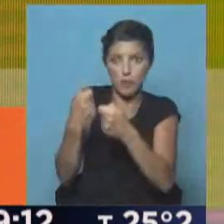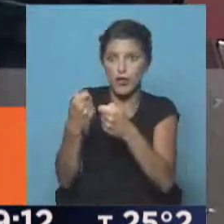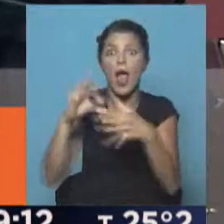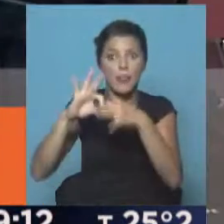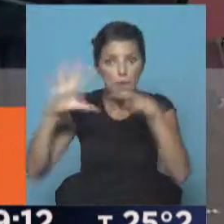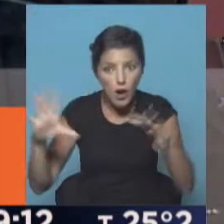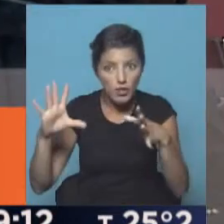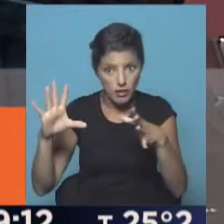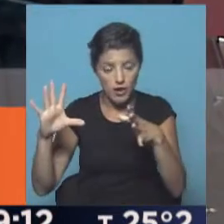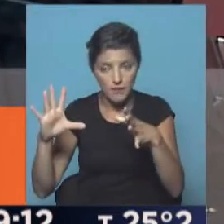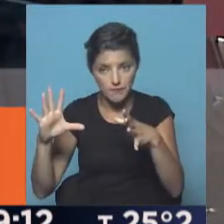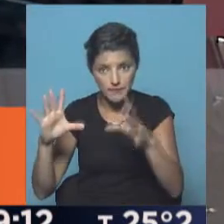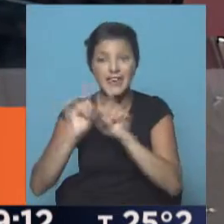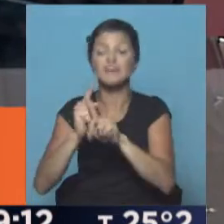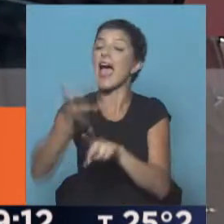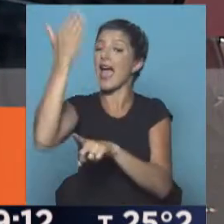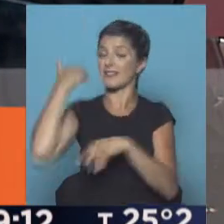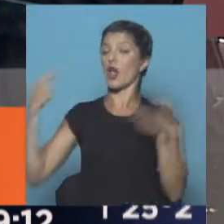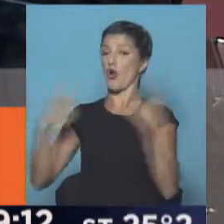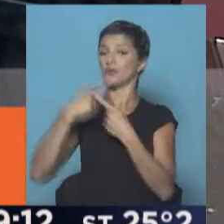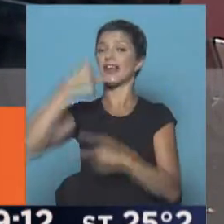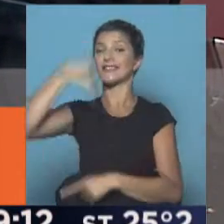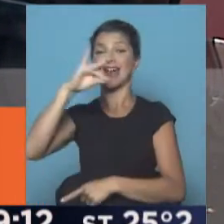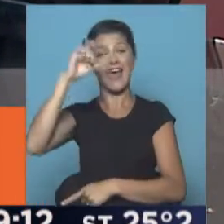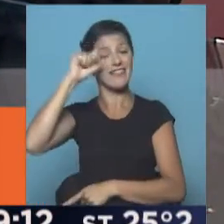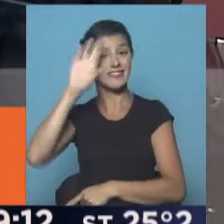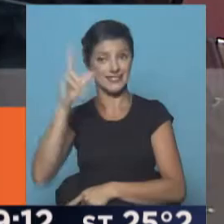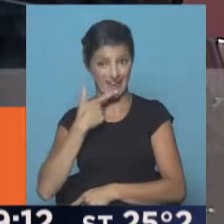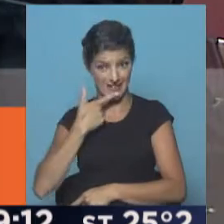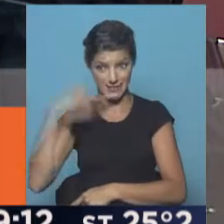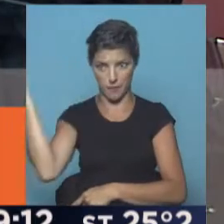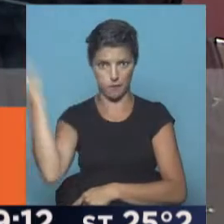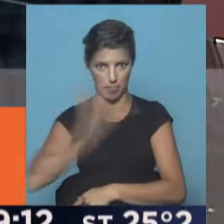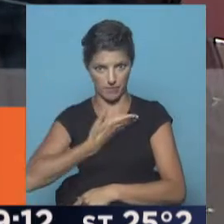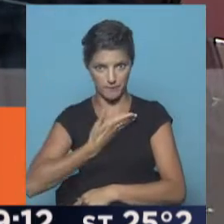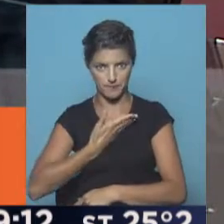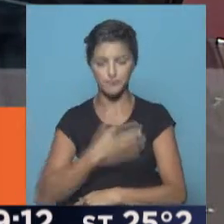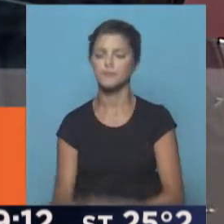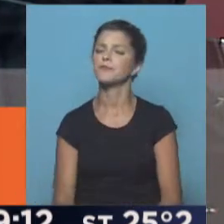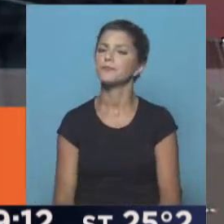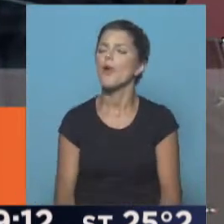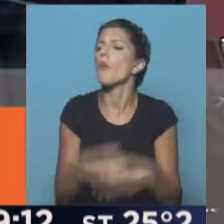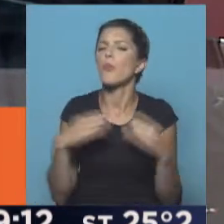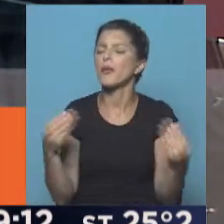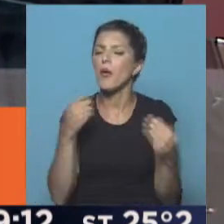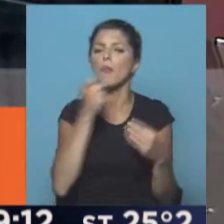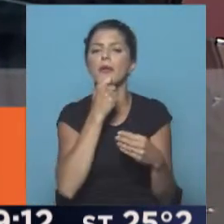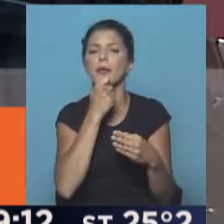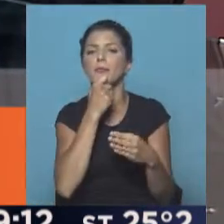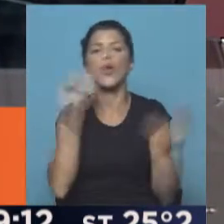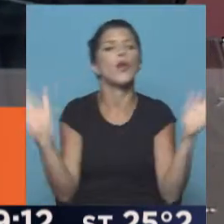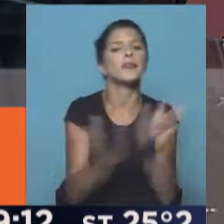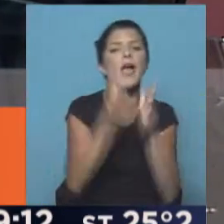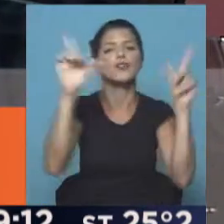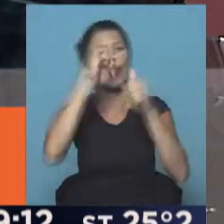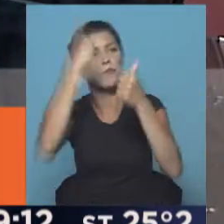internas del partido con Bernie Sanders. Gabriel, ¿por qué los medios y sobre todo los encuestadores en un país tan avanzado como Estados Unidos no vieron este